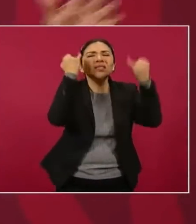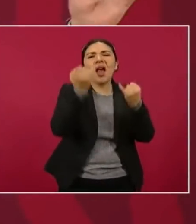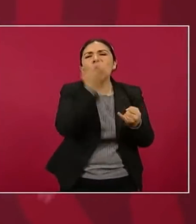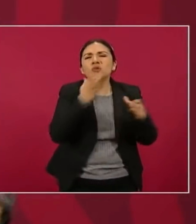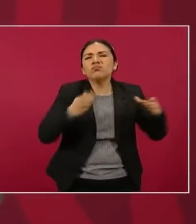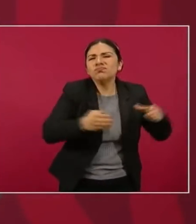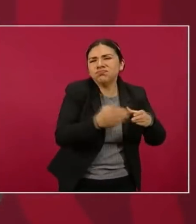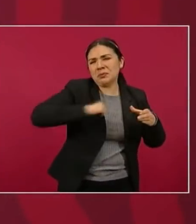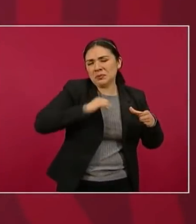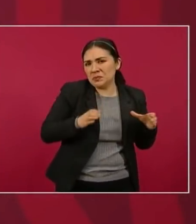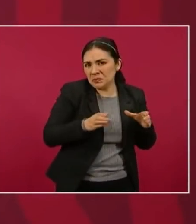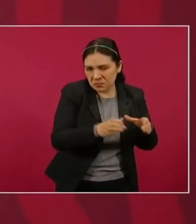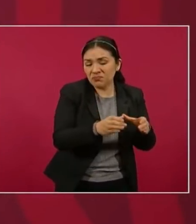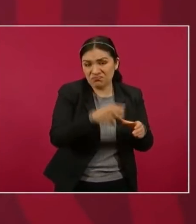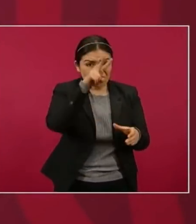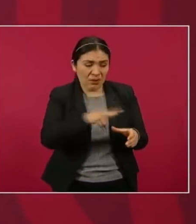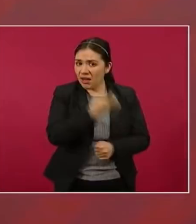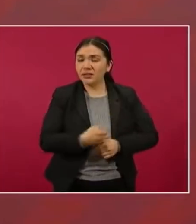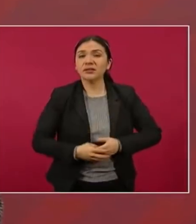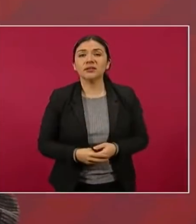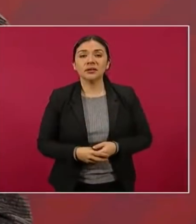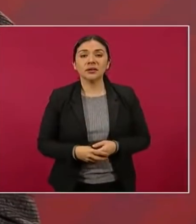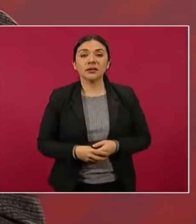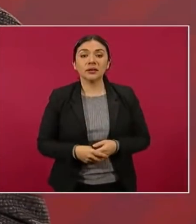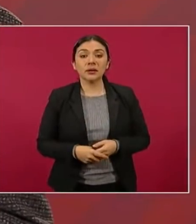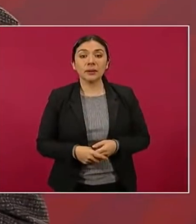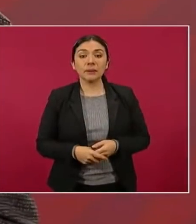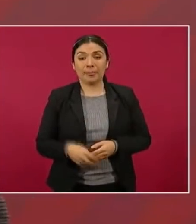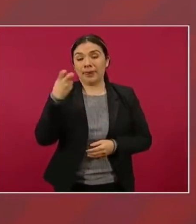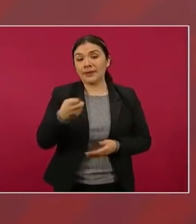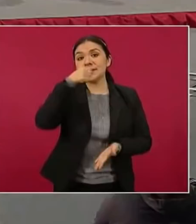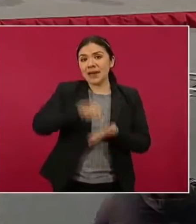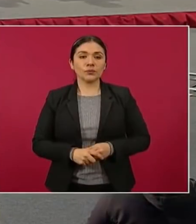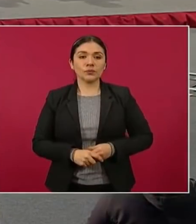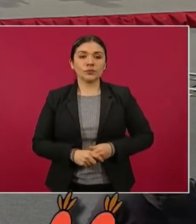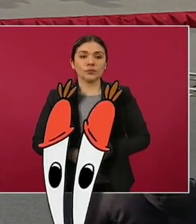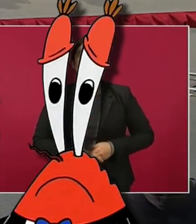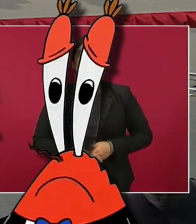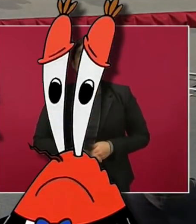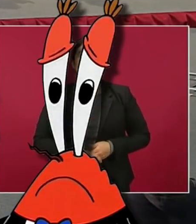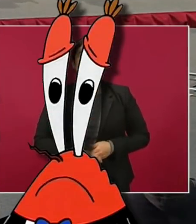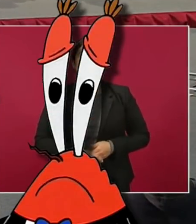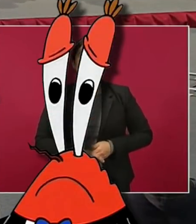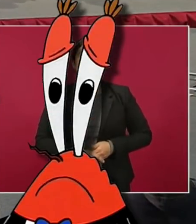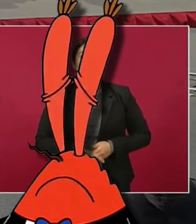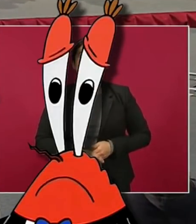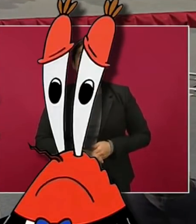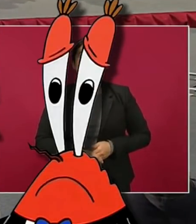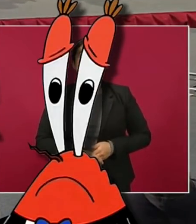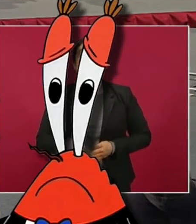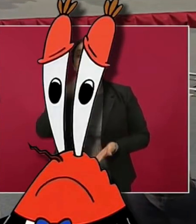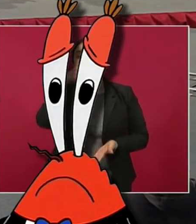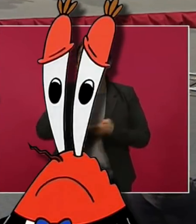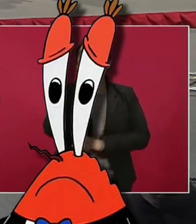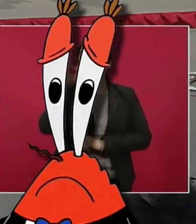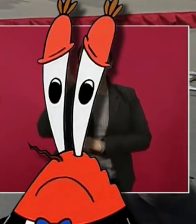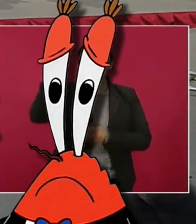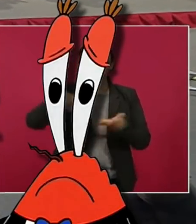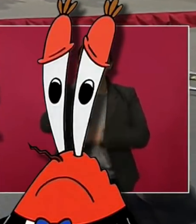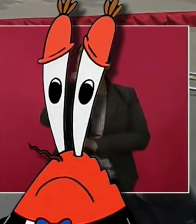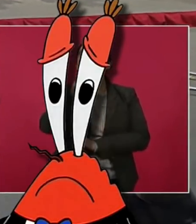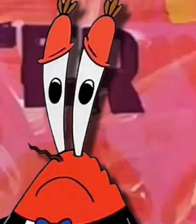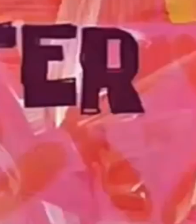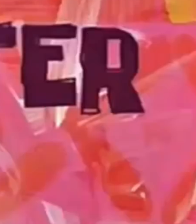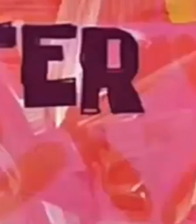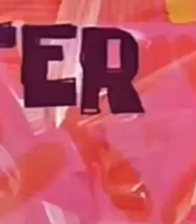Sin duda. Tú necesitas un psicoanálisis. Entonces, me envió una carta, ¿no la tienes? Sí, la carta está fechada en Guadalajara, Jalisco, 30 de